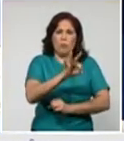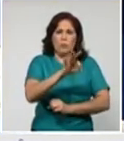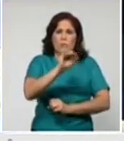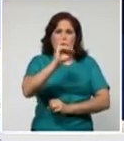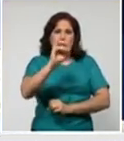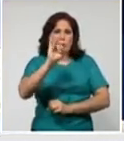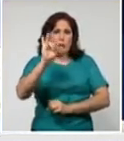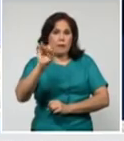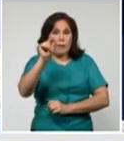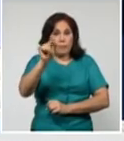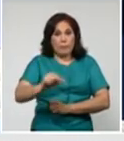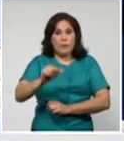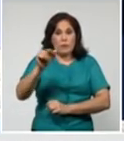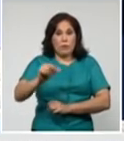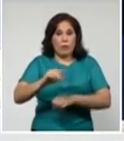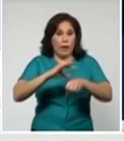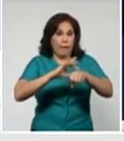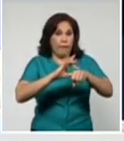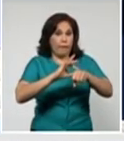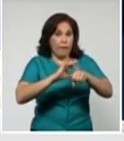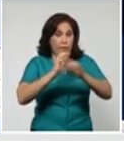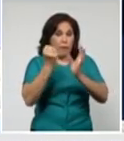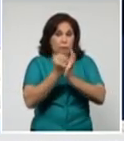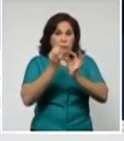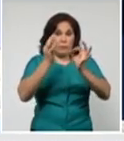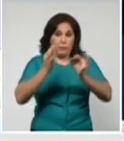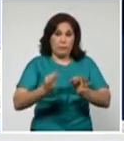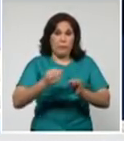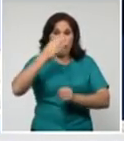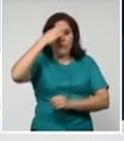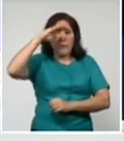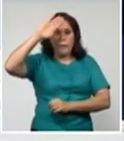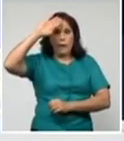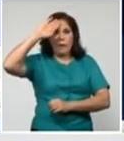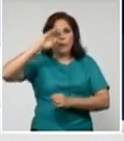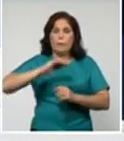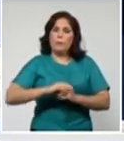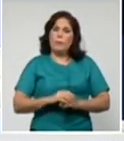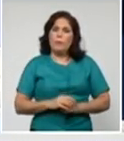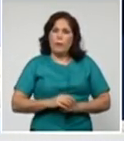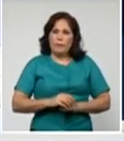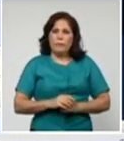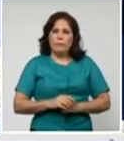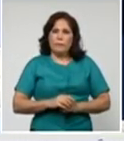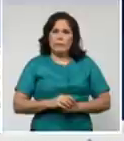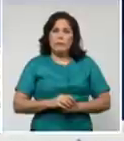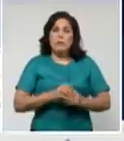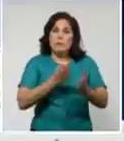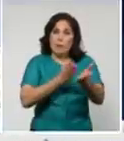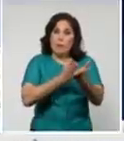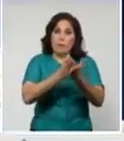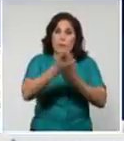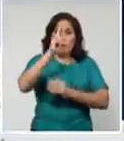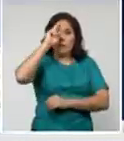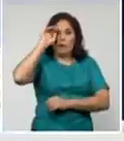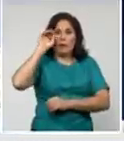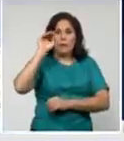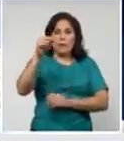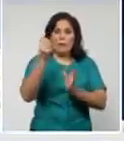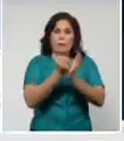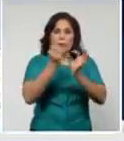3.866 pacientes que se han diagnosticado en Cuba con la enfermedad, se mantienen ingresados